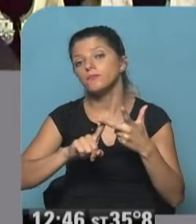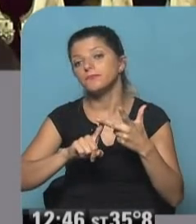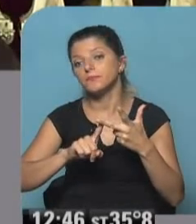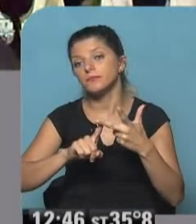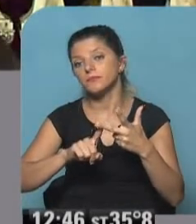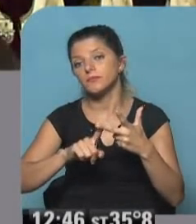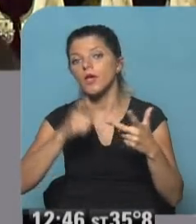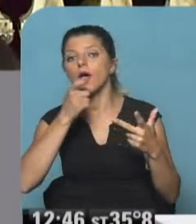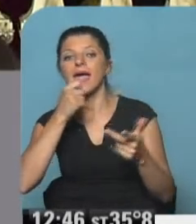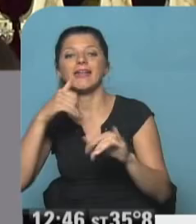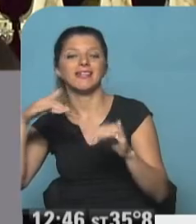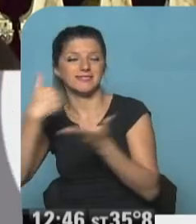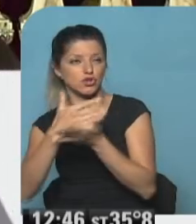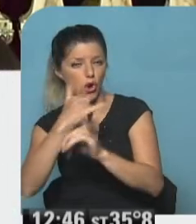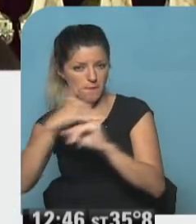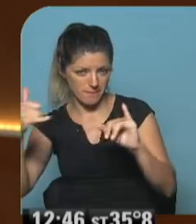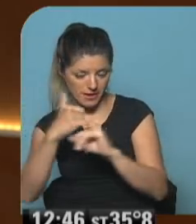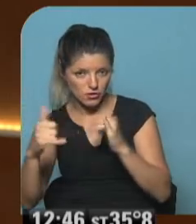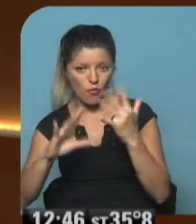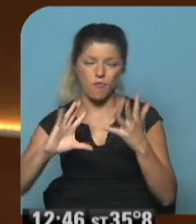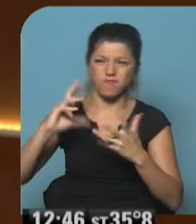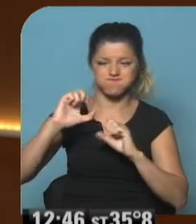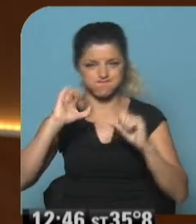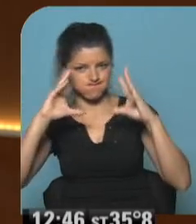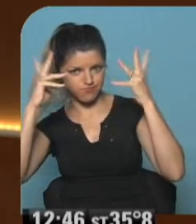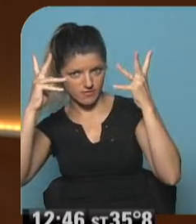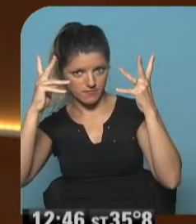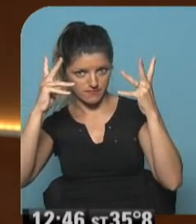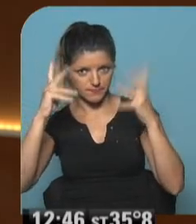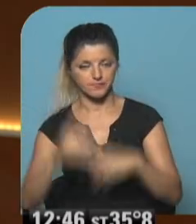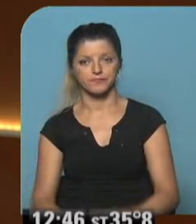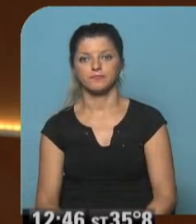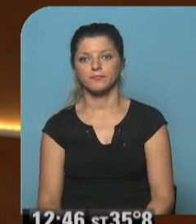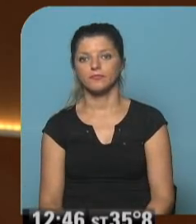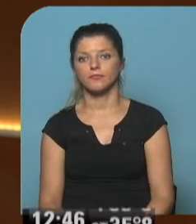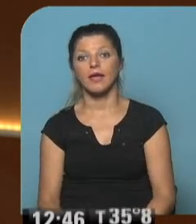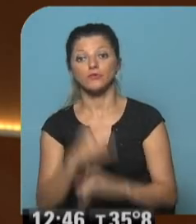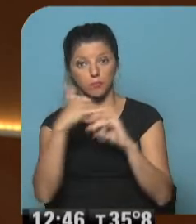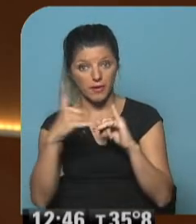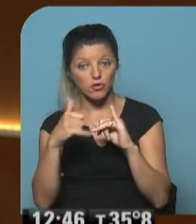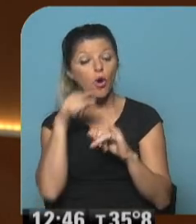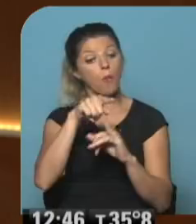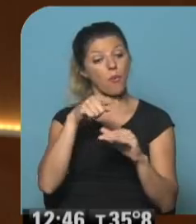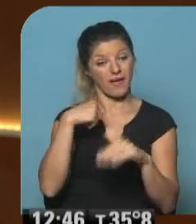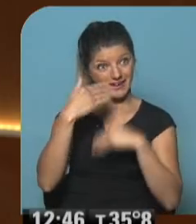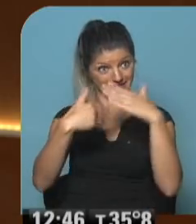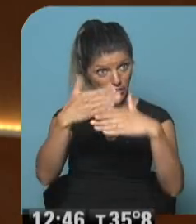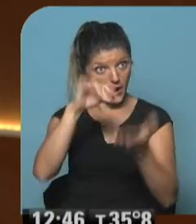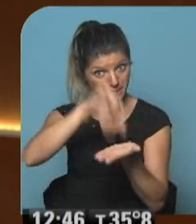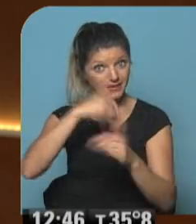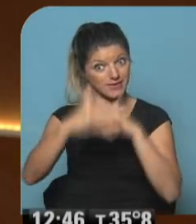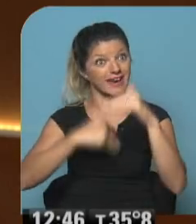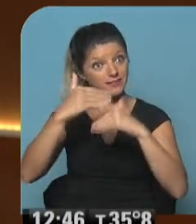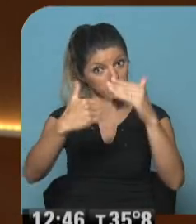todo en la clase media, una clase media creciente por el propio proceso de desarrollo que está experimentando el Perú, más bien de